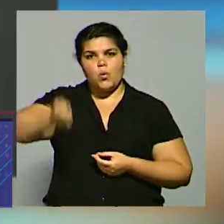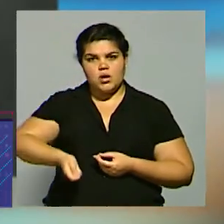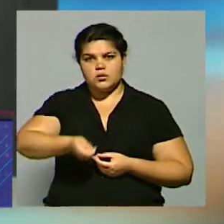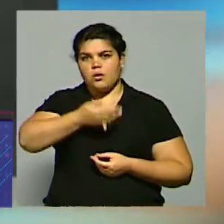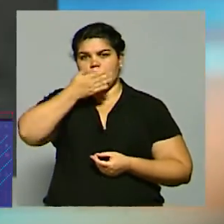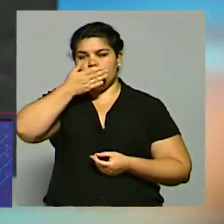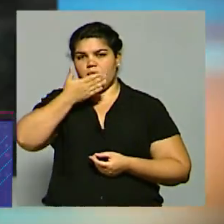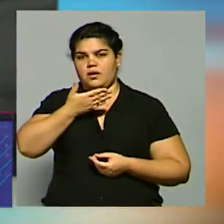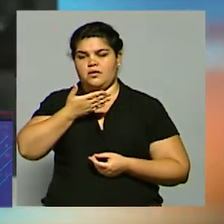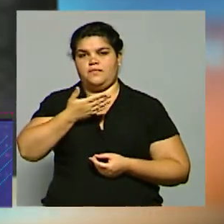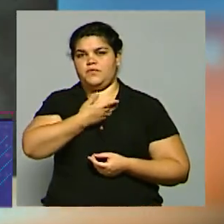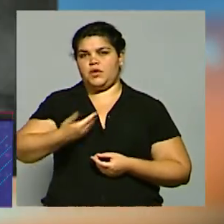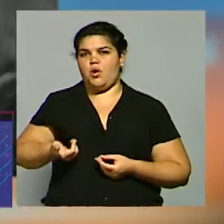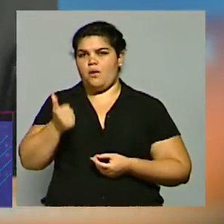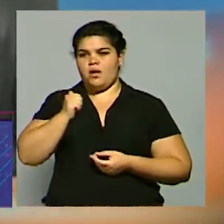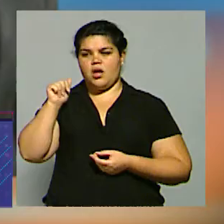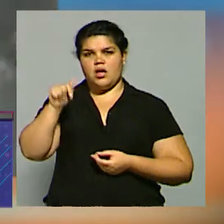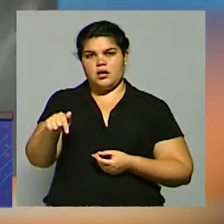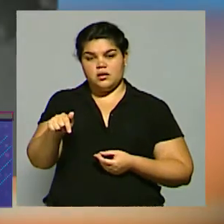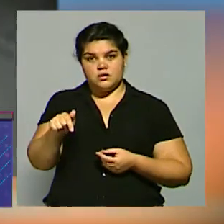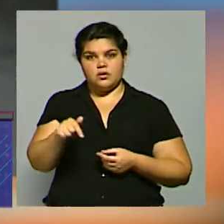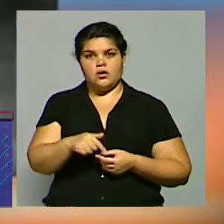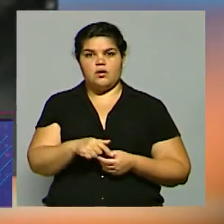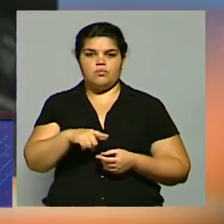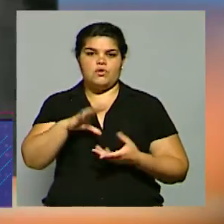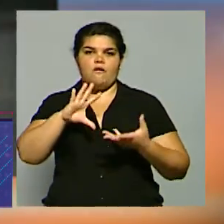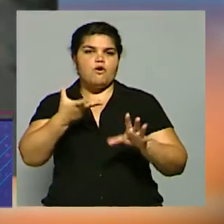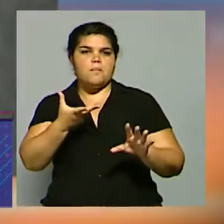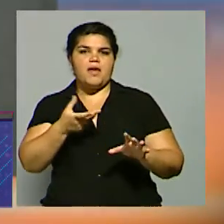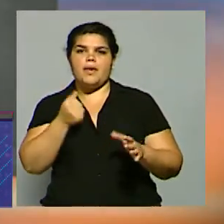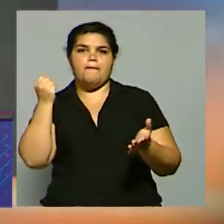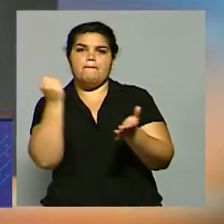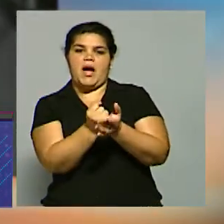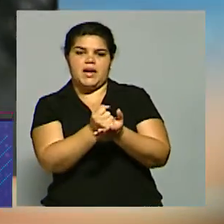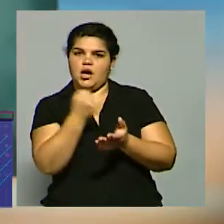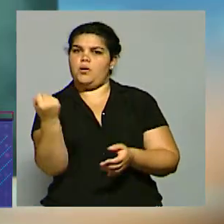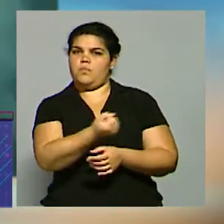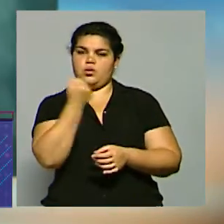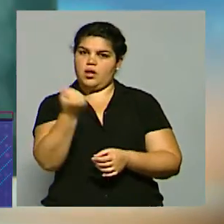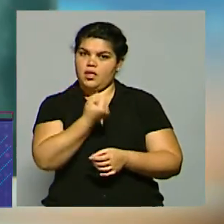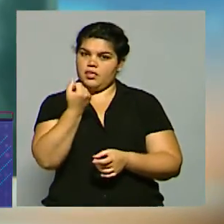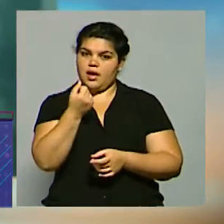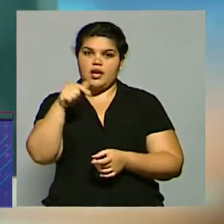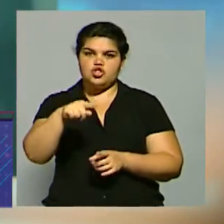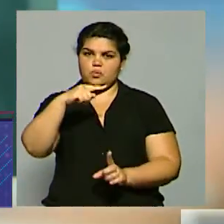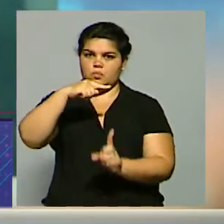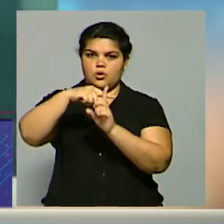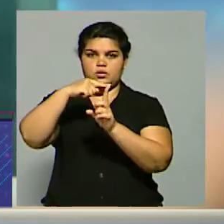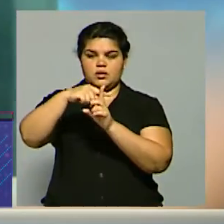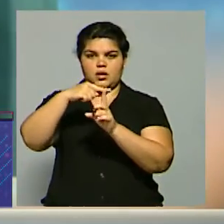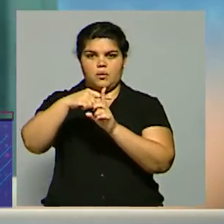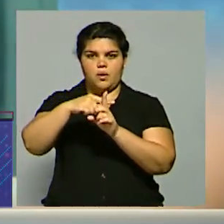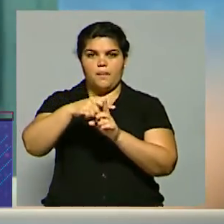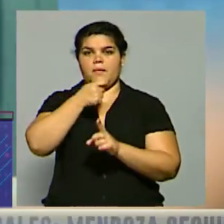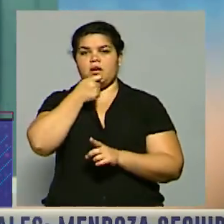humanidad es un valor simbólico más que concreto, yo siento que es muy positivo que genocidas